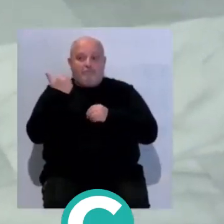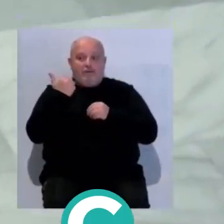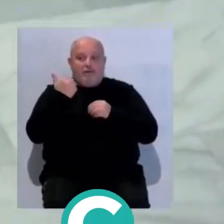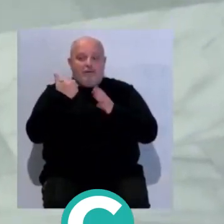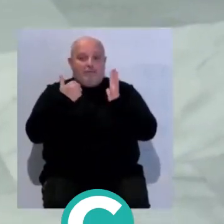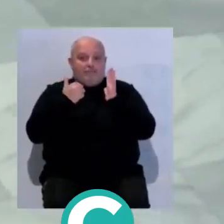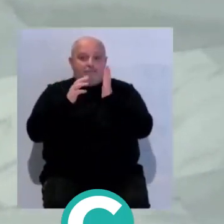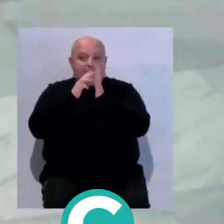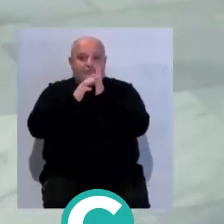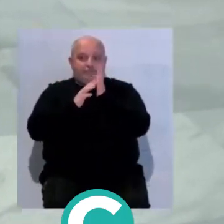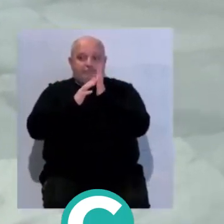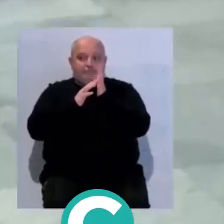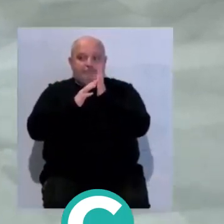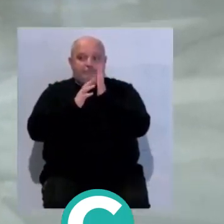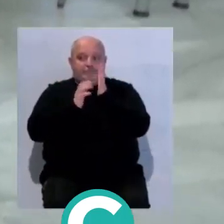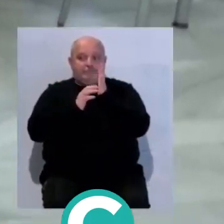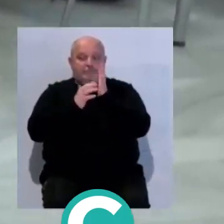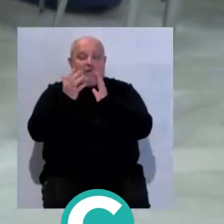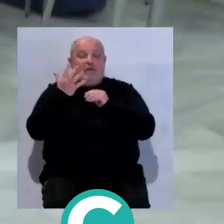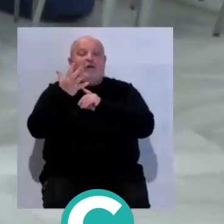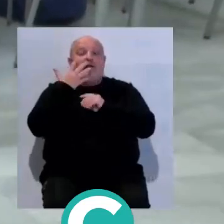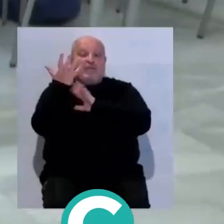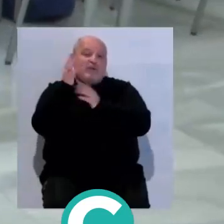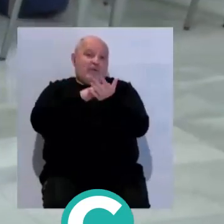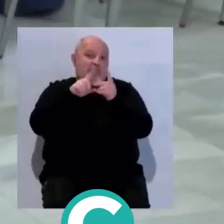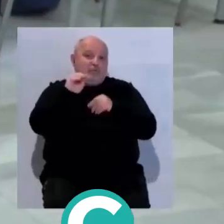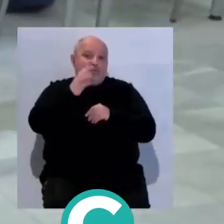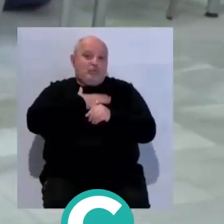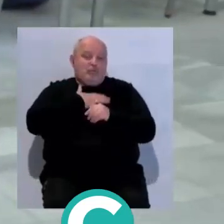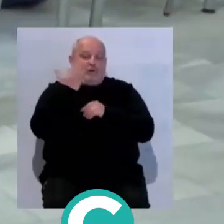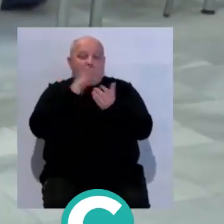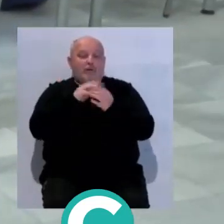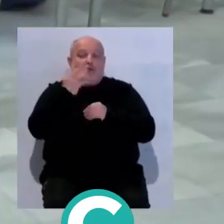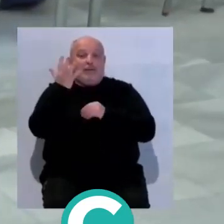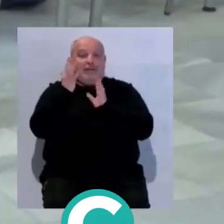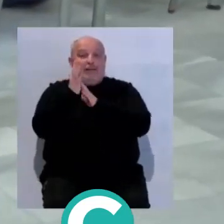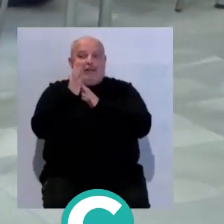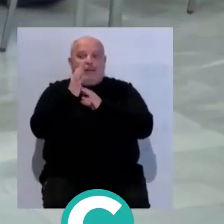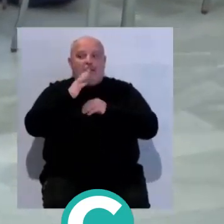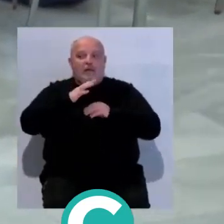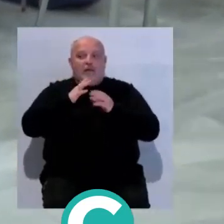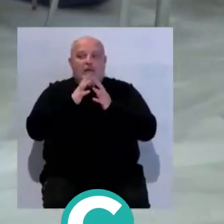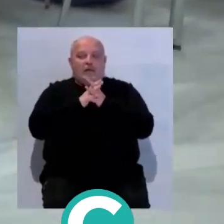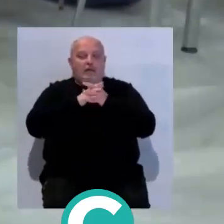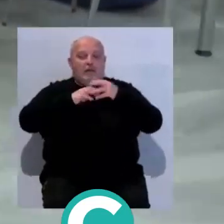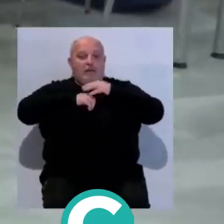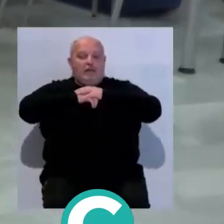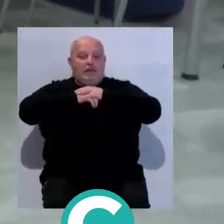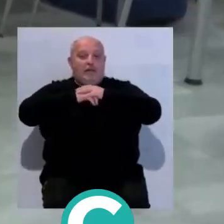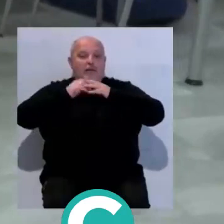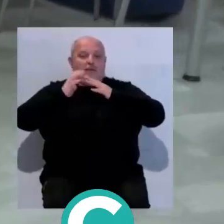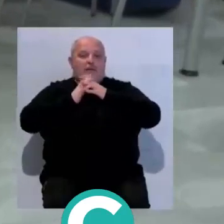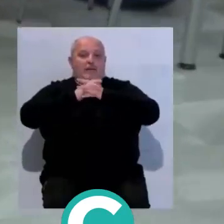mano, que nosotros tenemos fuerza, la pondríamos en una posición y la otra mano la pondríamos arriba.